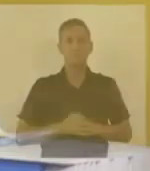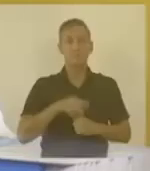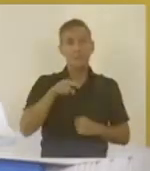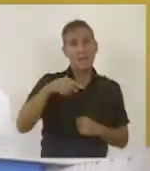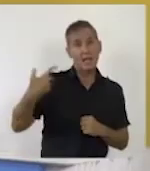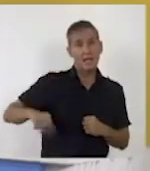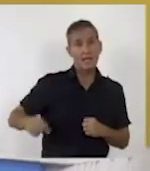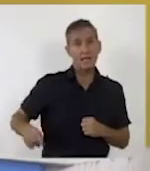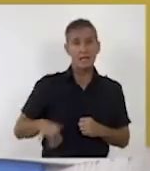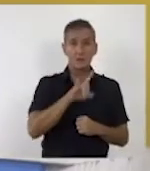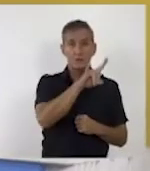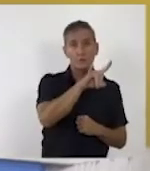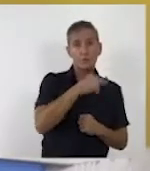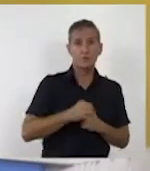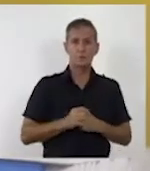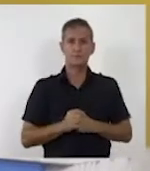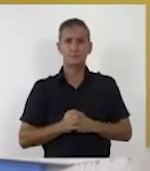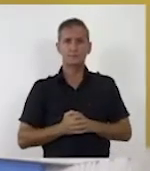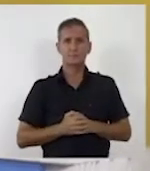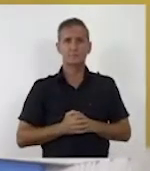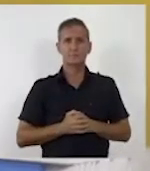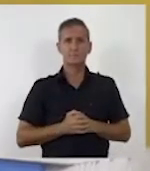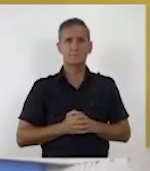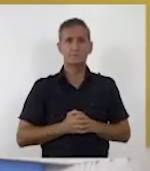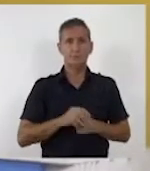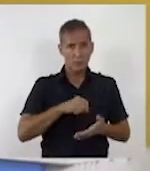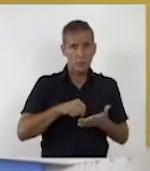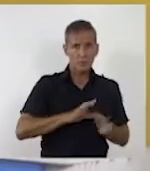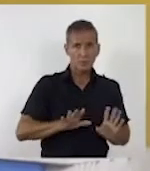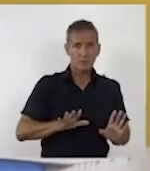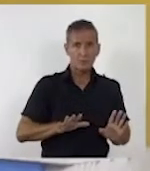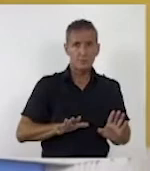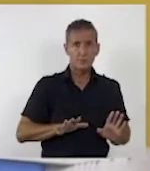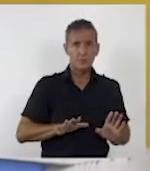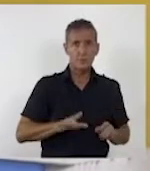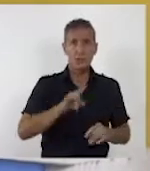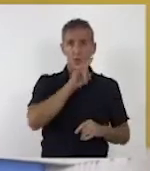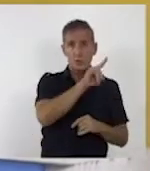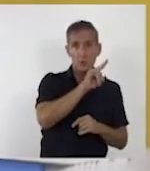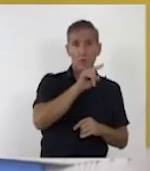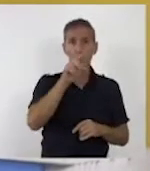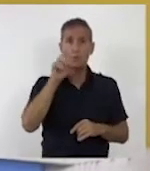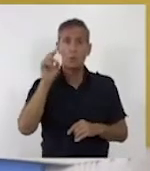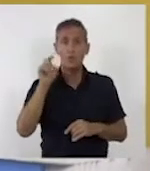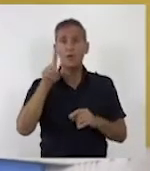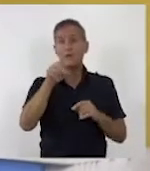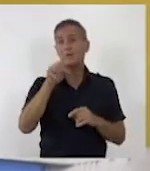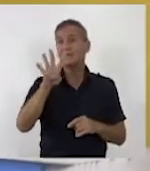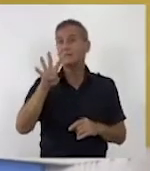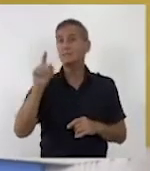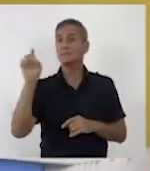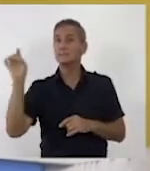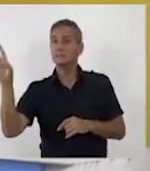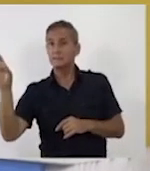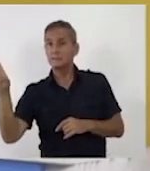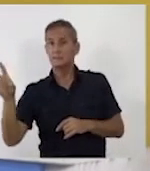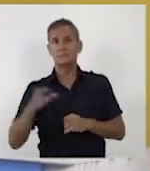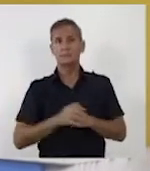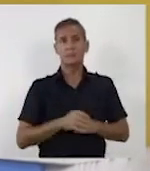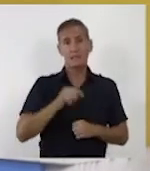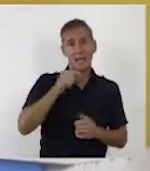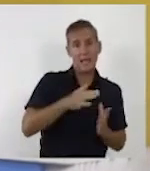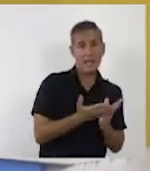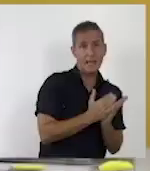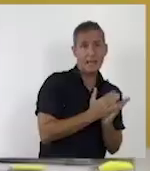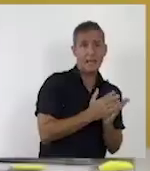en el ejercicio 9 para anotar ejercicios 9 14 y 15 ahora vamos al